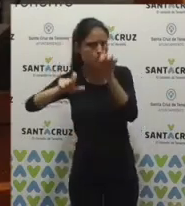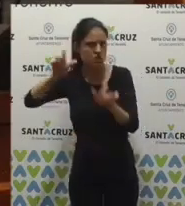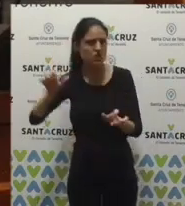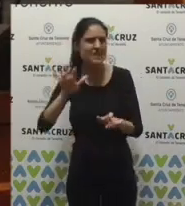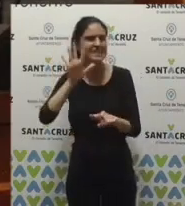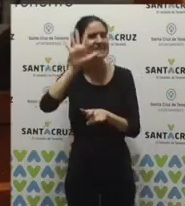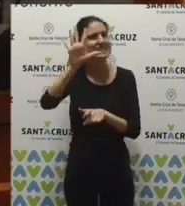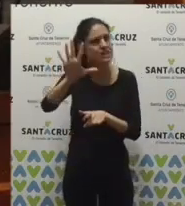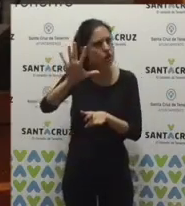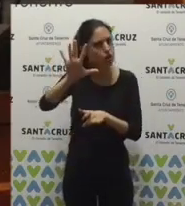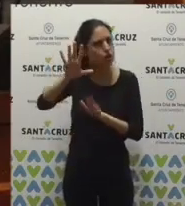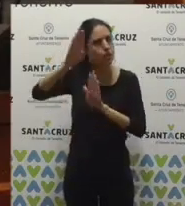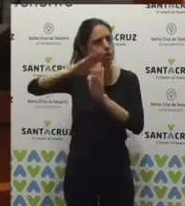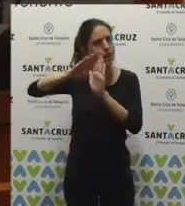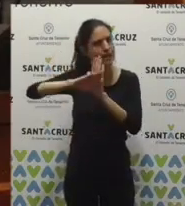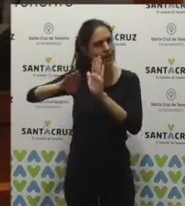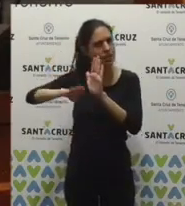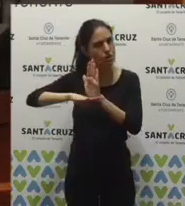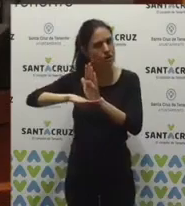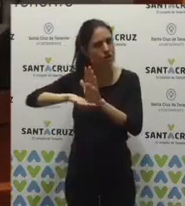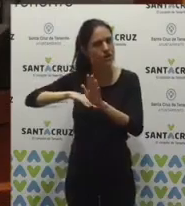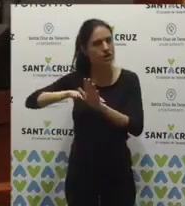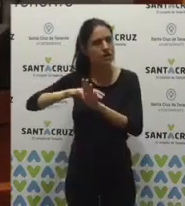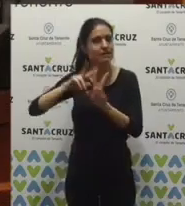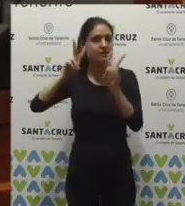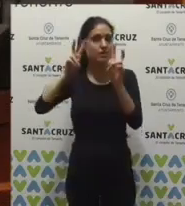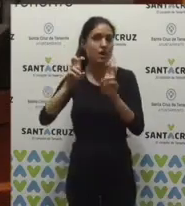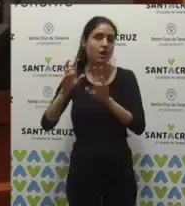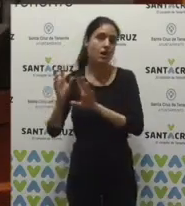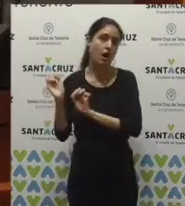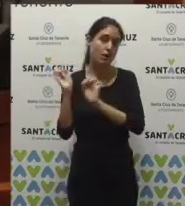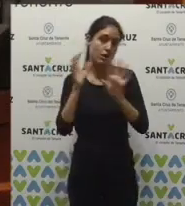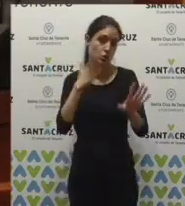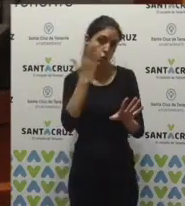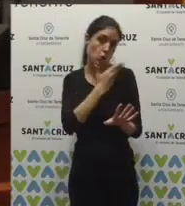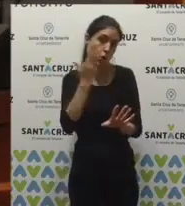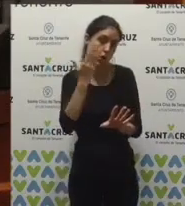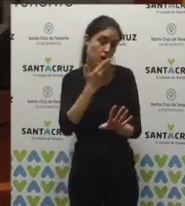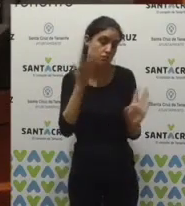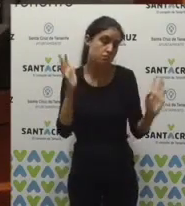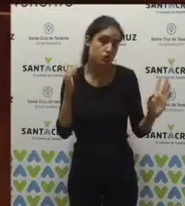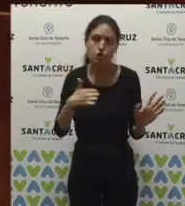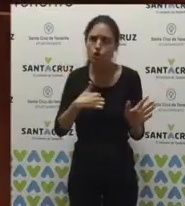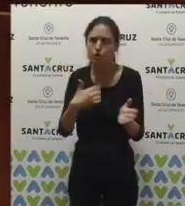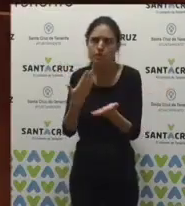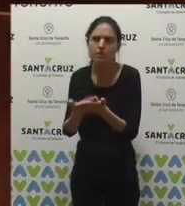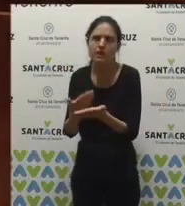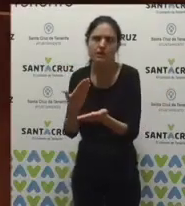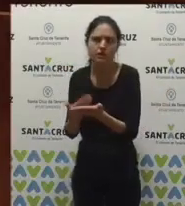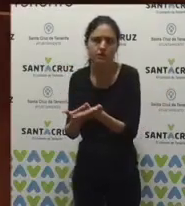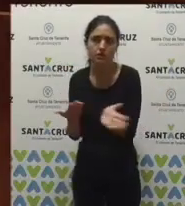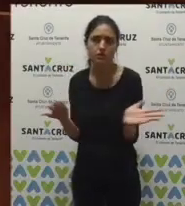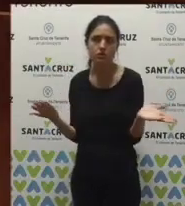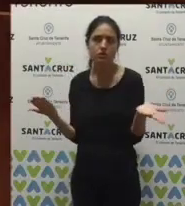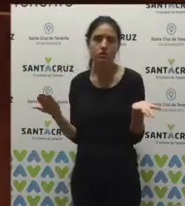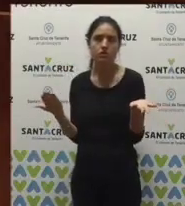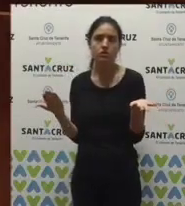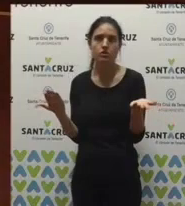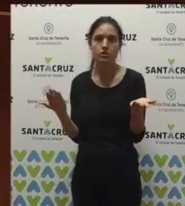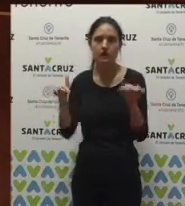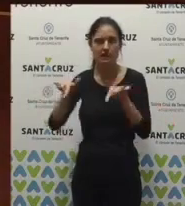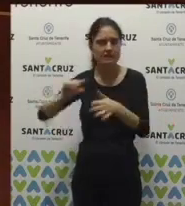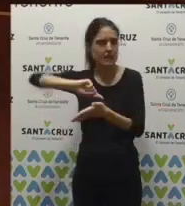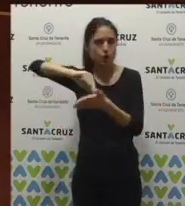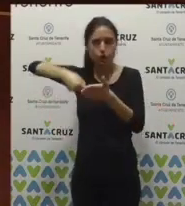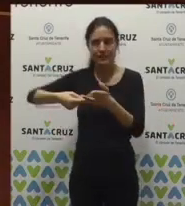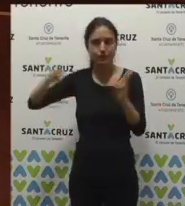escolar desde luego una de las primeras cuestiones que les plantearía es que ese contacto no se